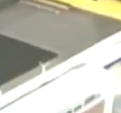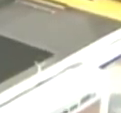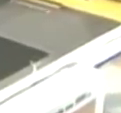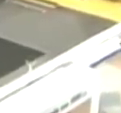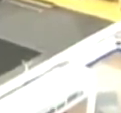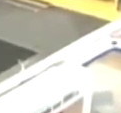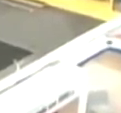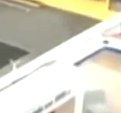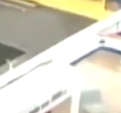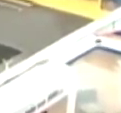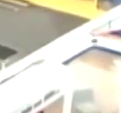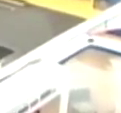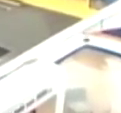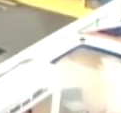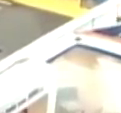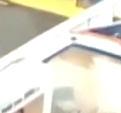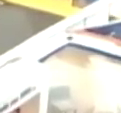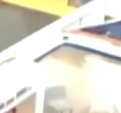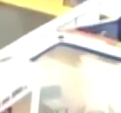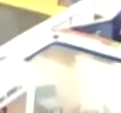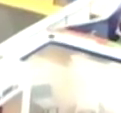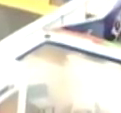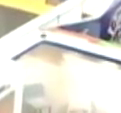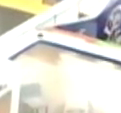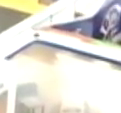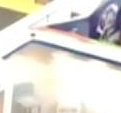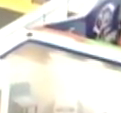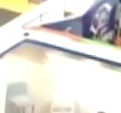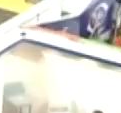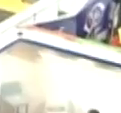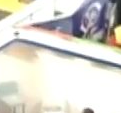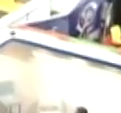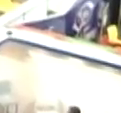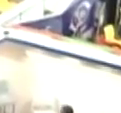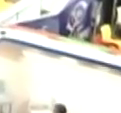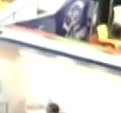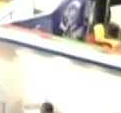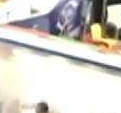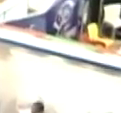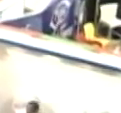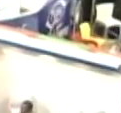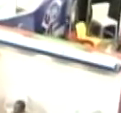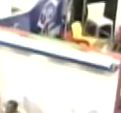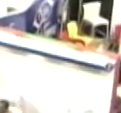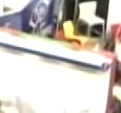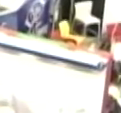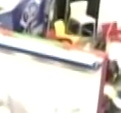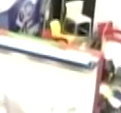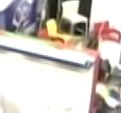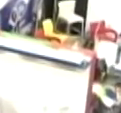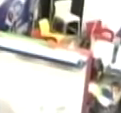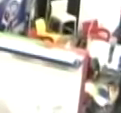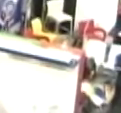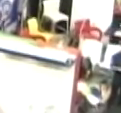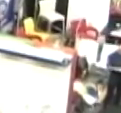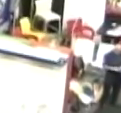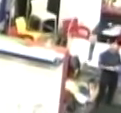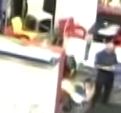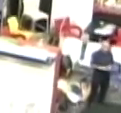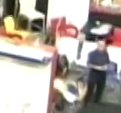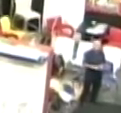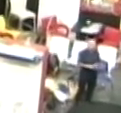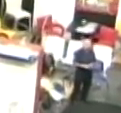asignados a través del Petro. También es importante compartir con ustedes que en esta feria, esta